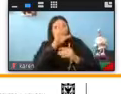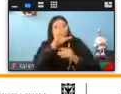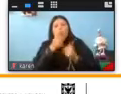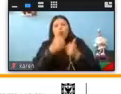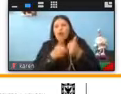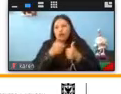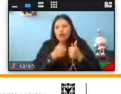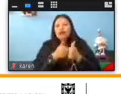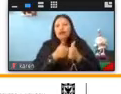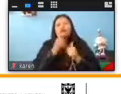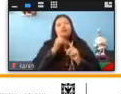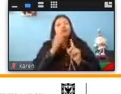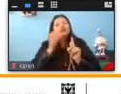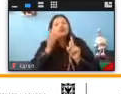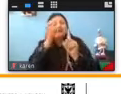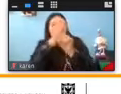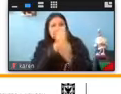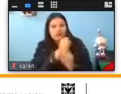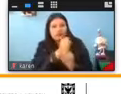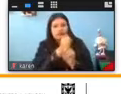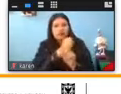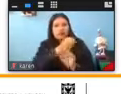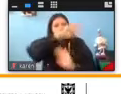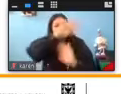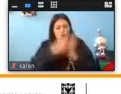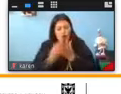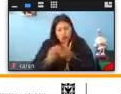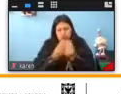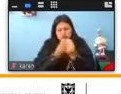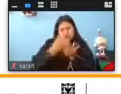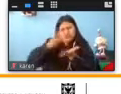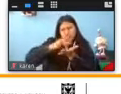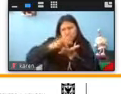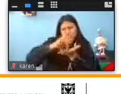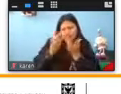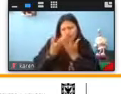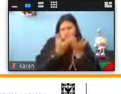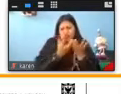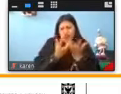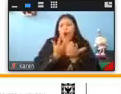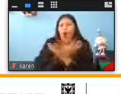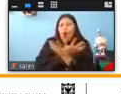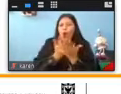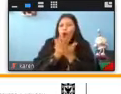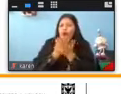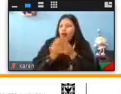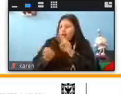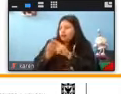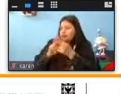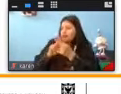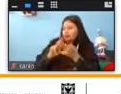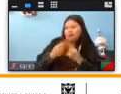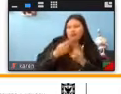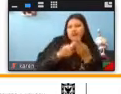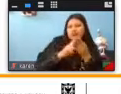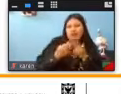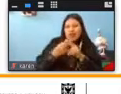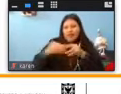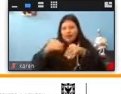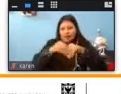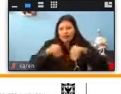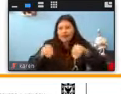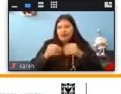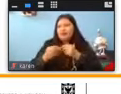es que nos encontramos todos los grupos que participamos allí trabajando en cosas muy similares, en territorios